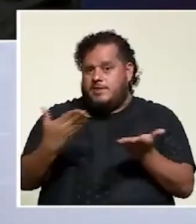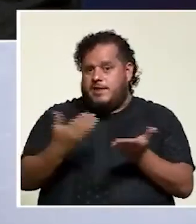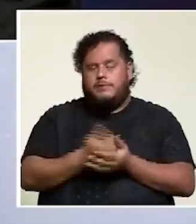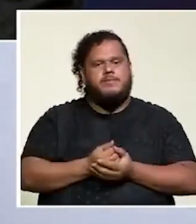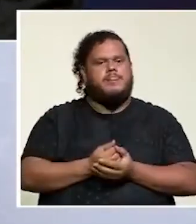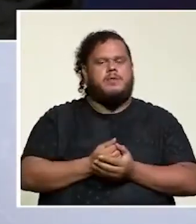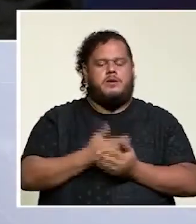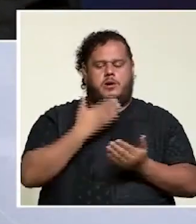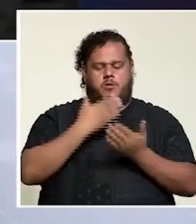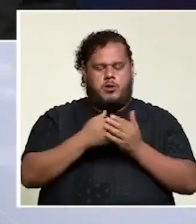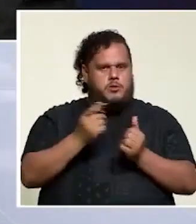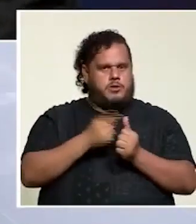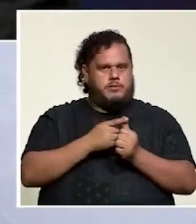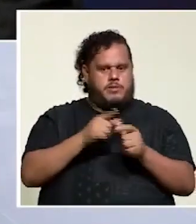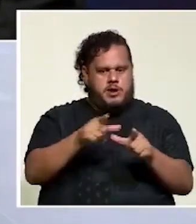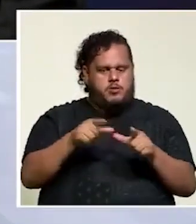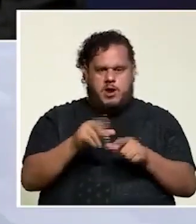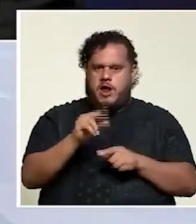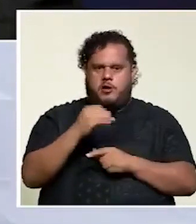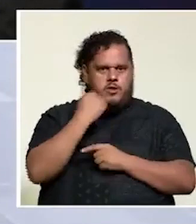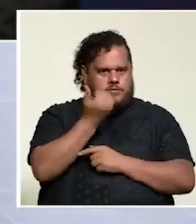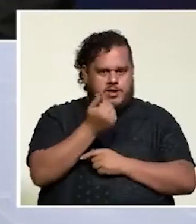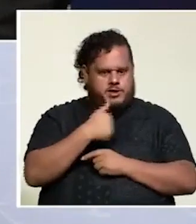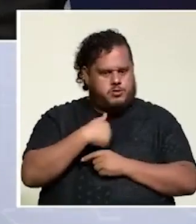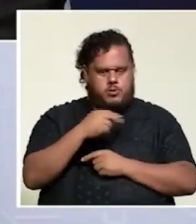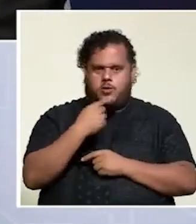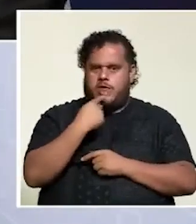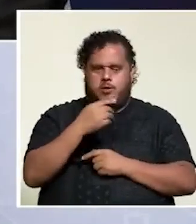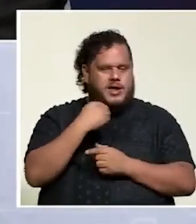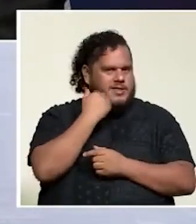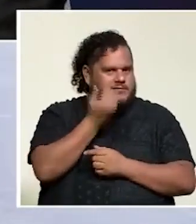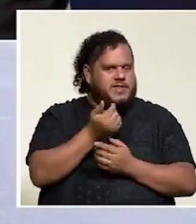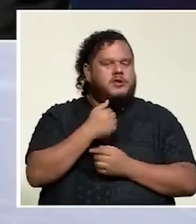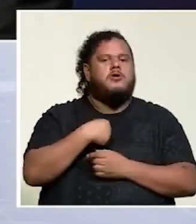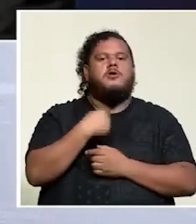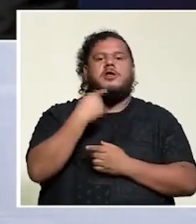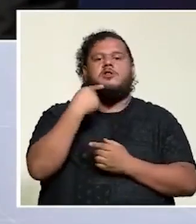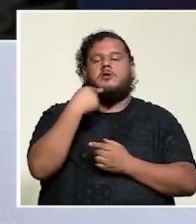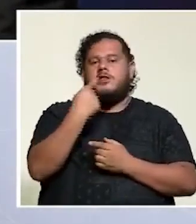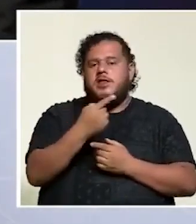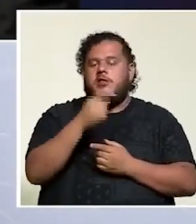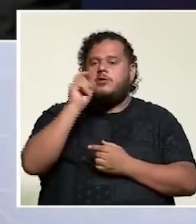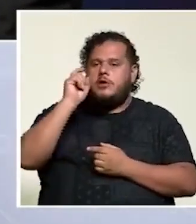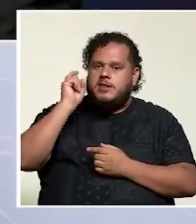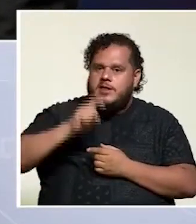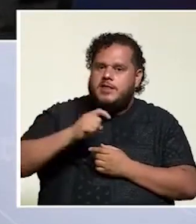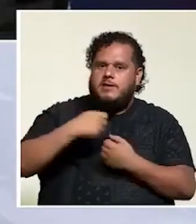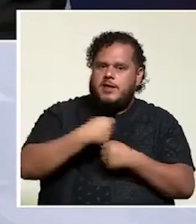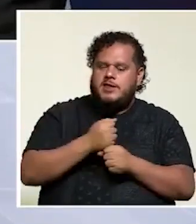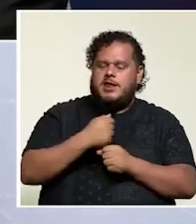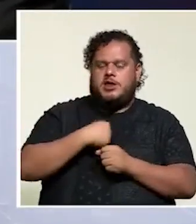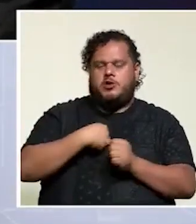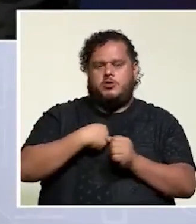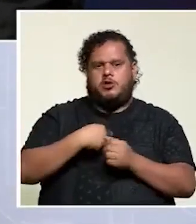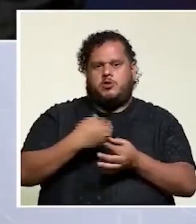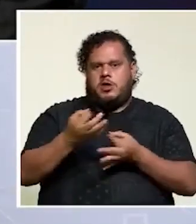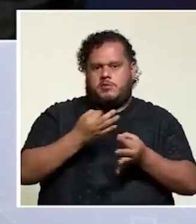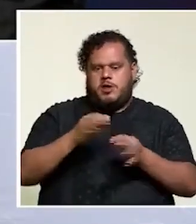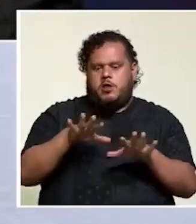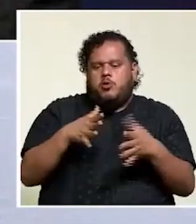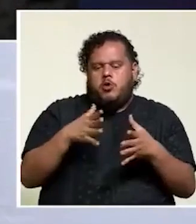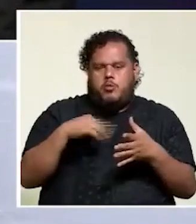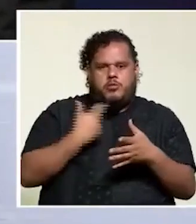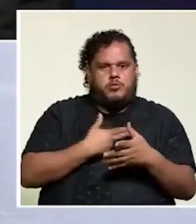primer lugar, no es fácil y yo no he dicho que sea fácil. Yo lo que estoy señalando es lo que hay que hacer y estoy señalando cómo pretendemos